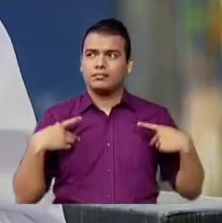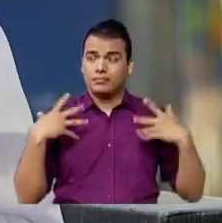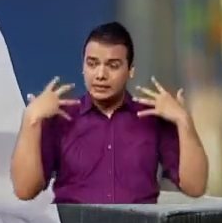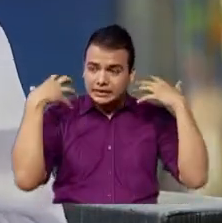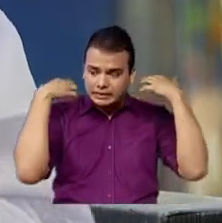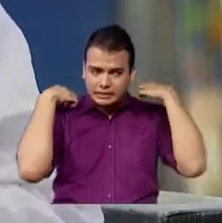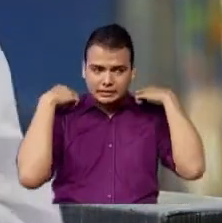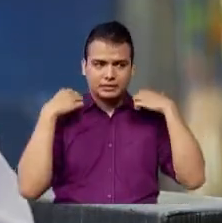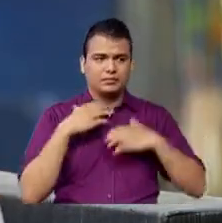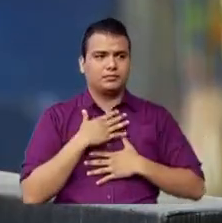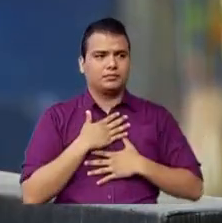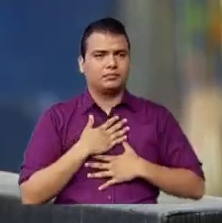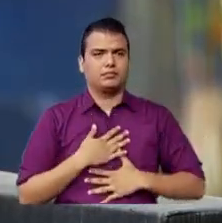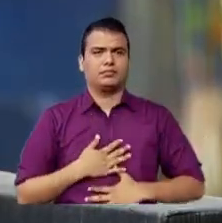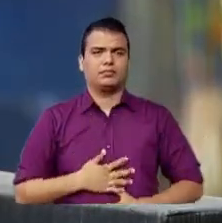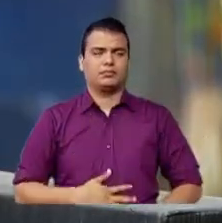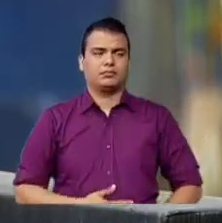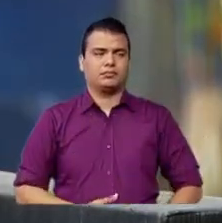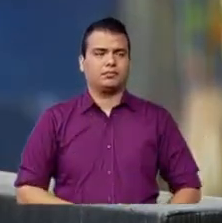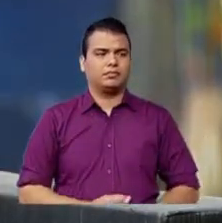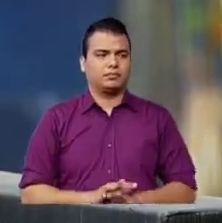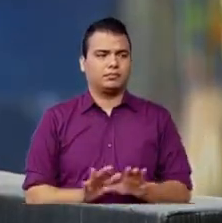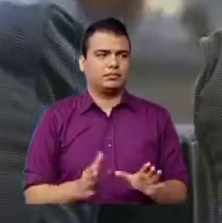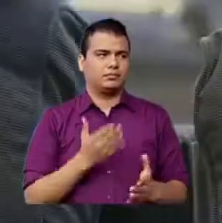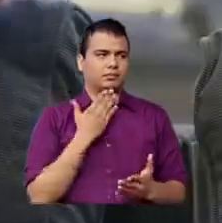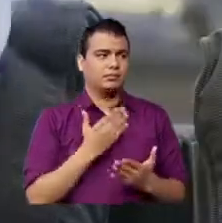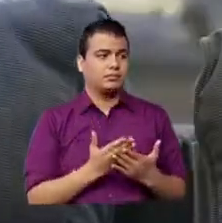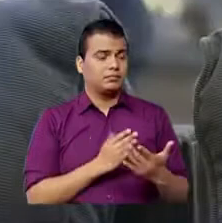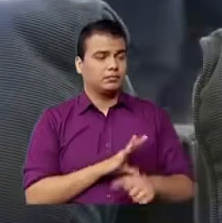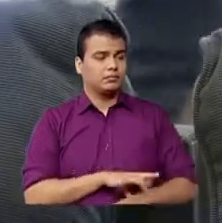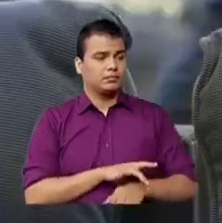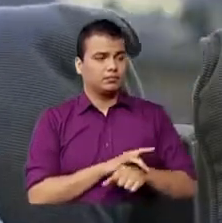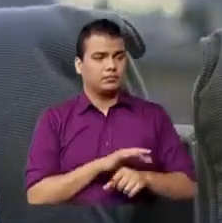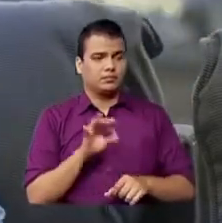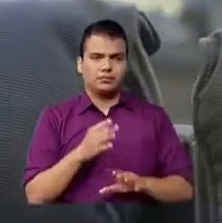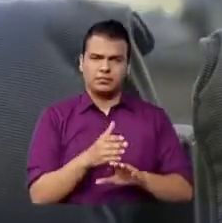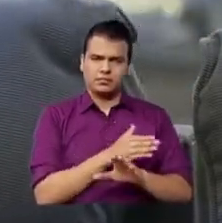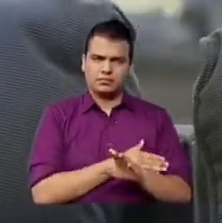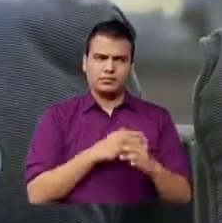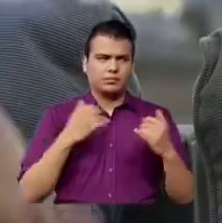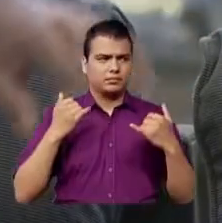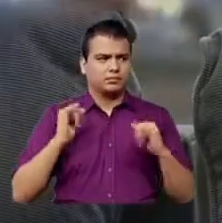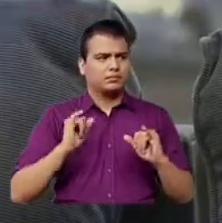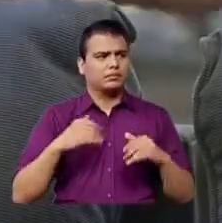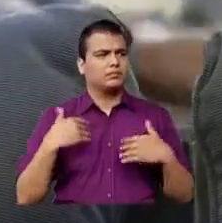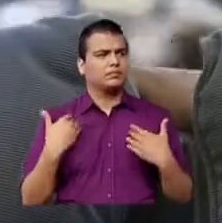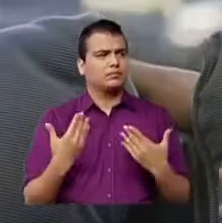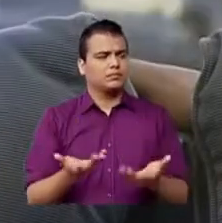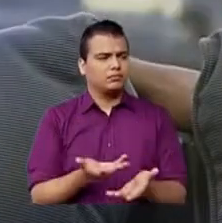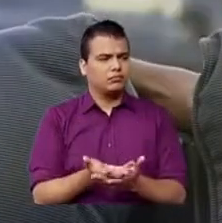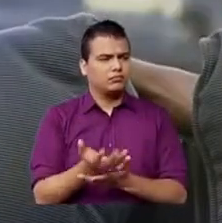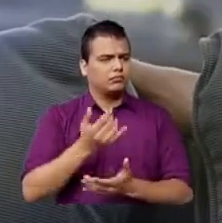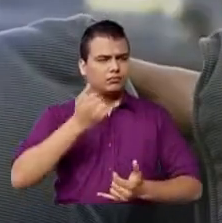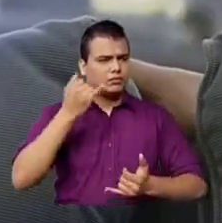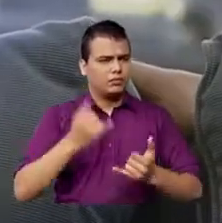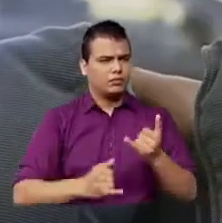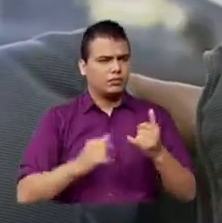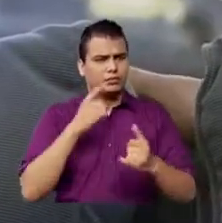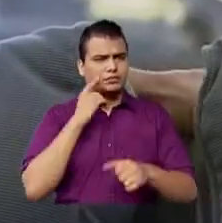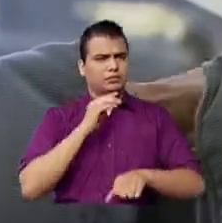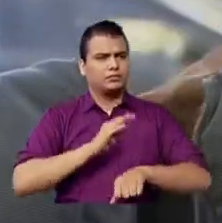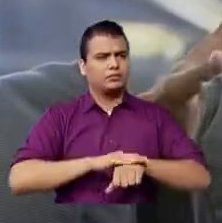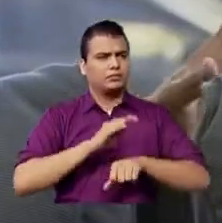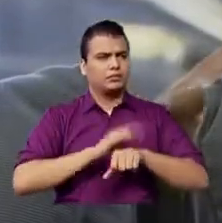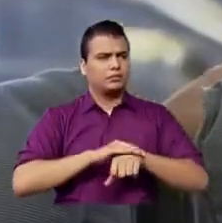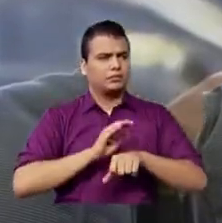sea un enemigo, sino un proceso adaptativo. Listo, doctora. Entonces, mejor dicho, ya para terminar, el último consejito que le damos a nuestros televidentes es entonces,